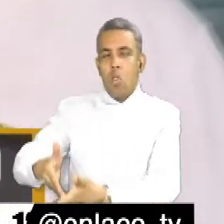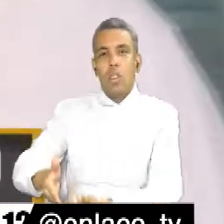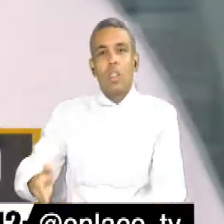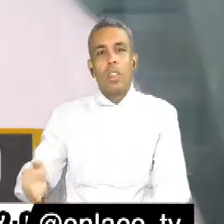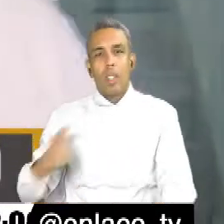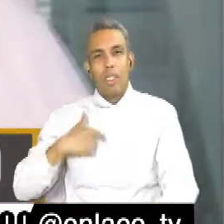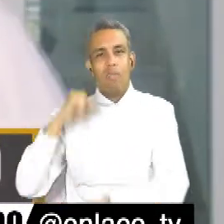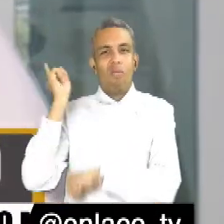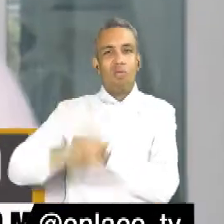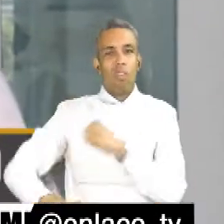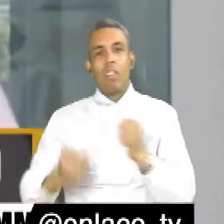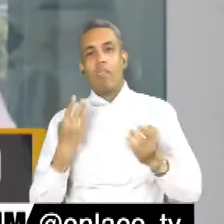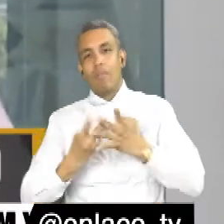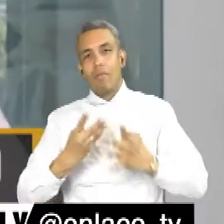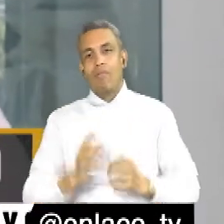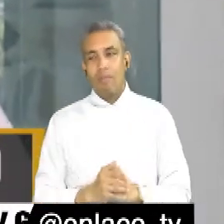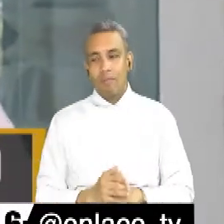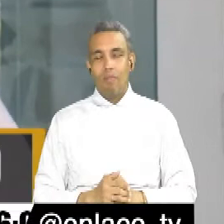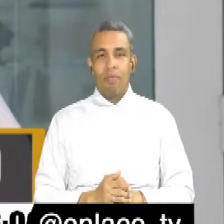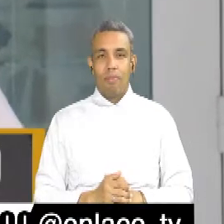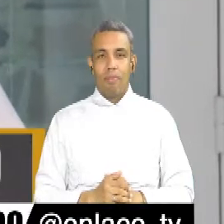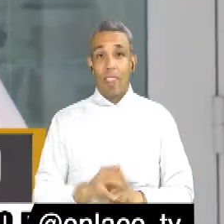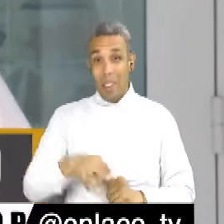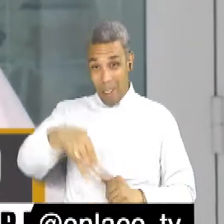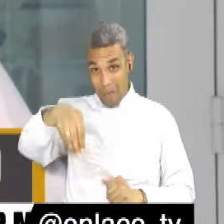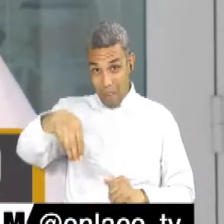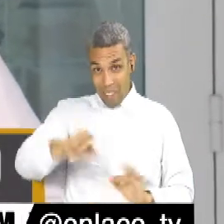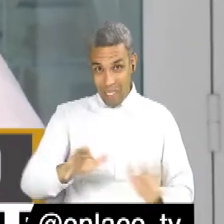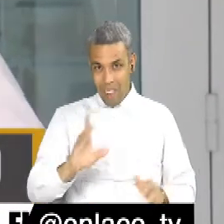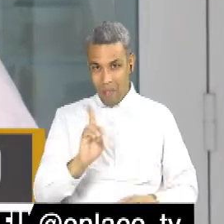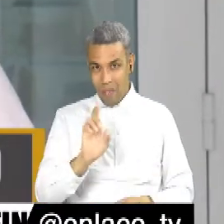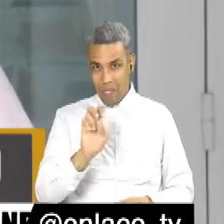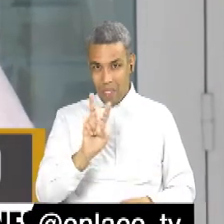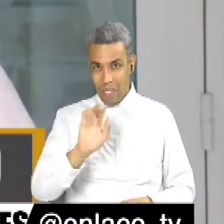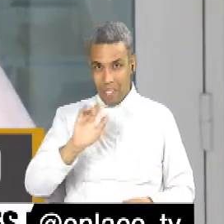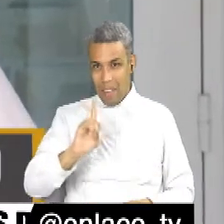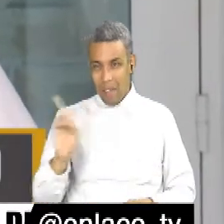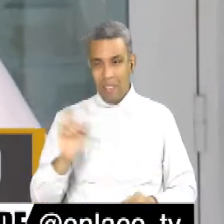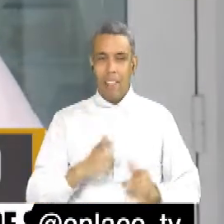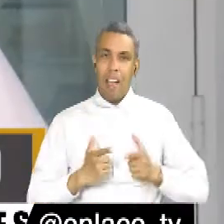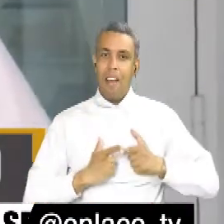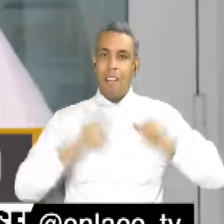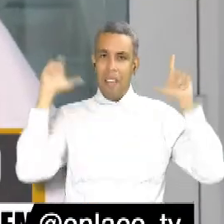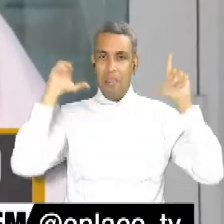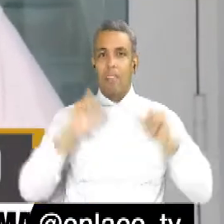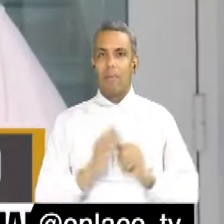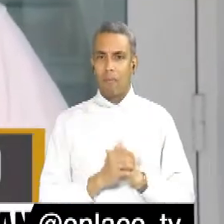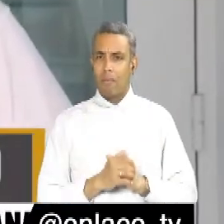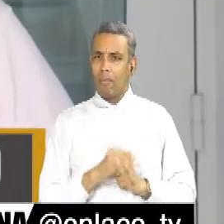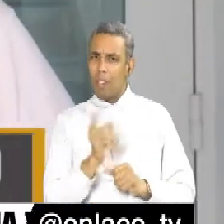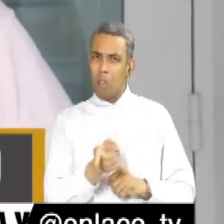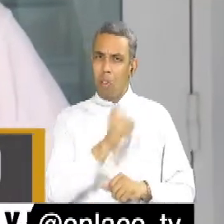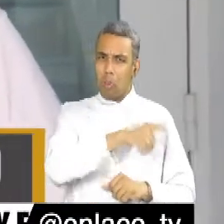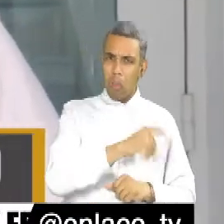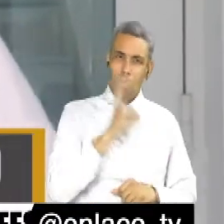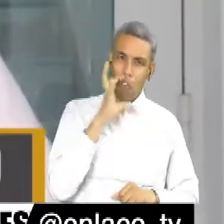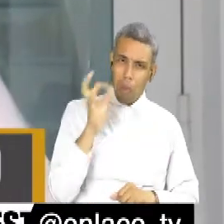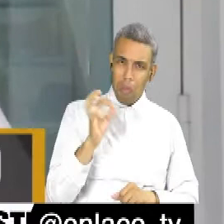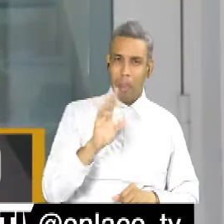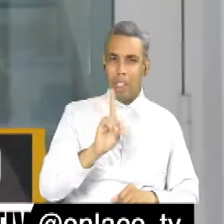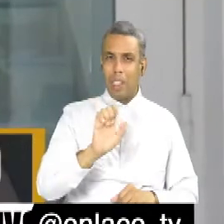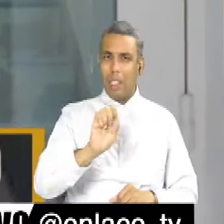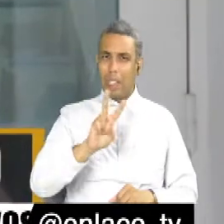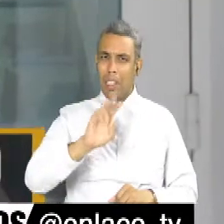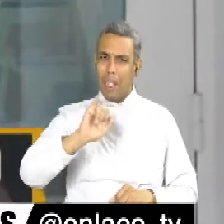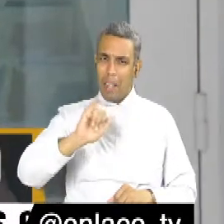Credo sobre la libertad del próximo martes de David Ravelo Crespo, implicado en esta muerte del dirigente David Núñez Escala, como también lo está